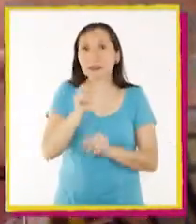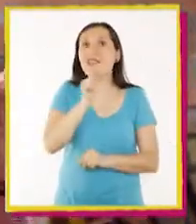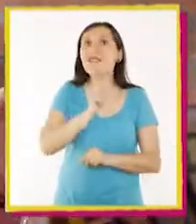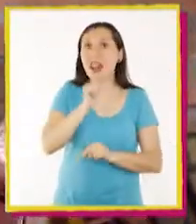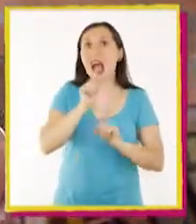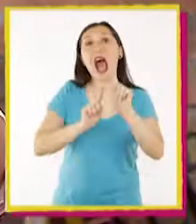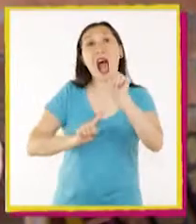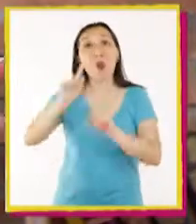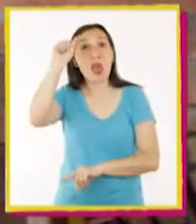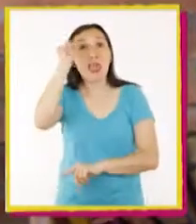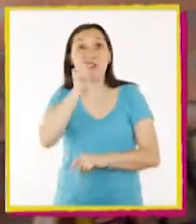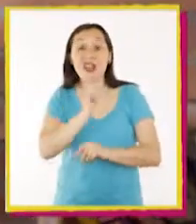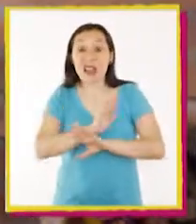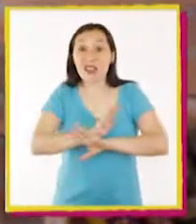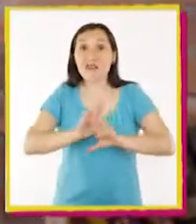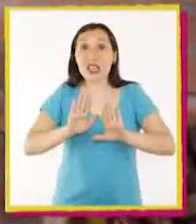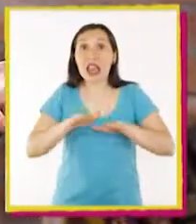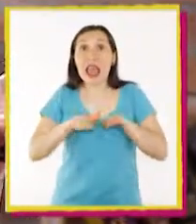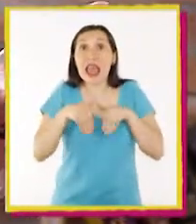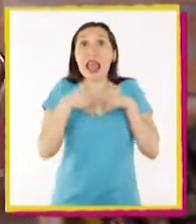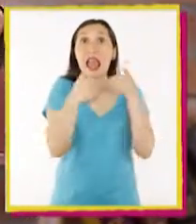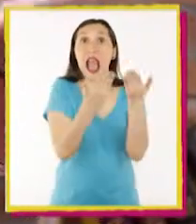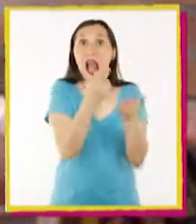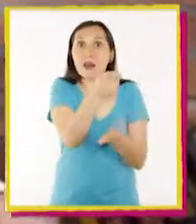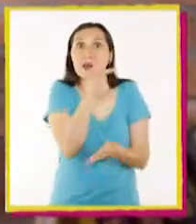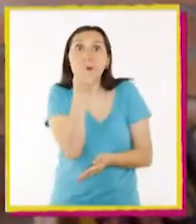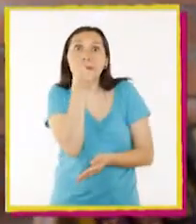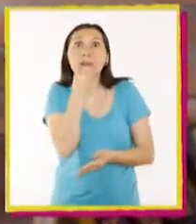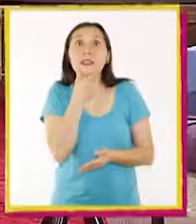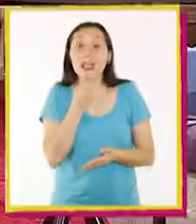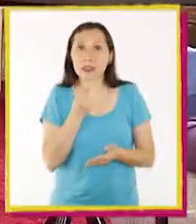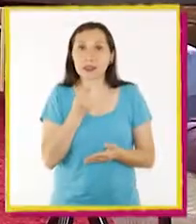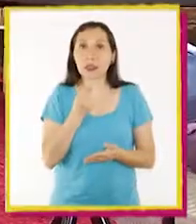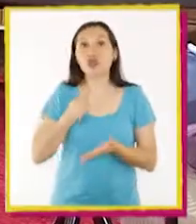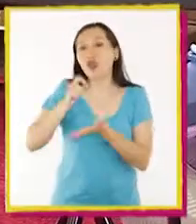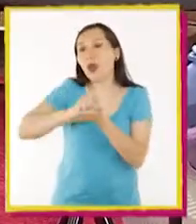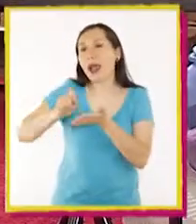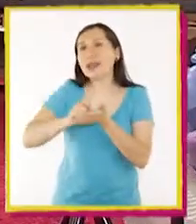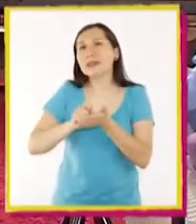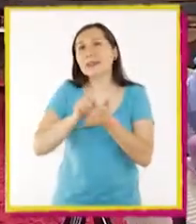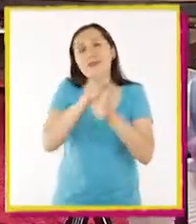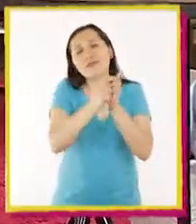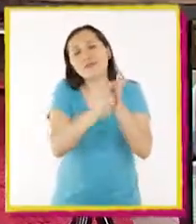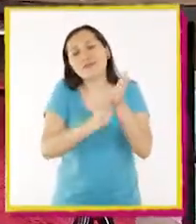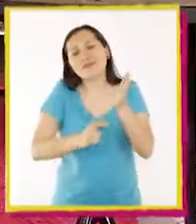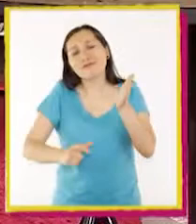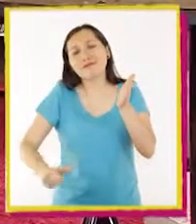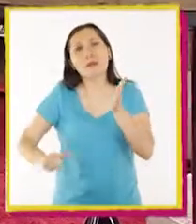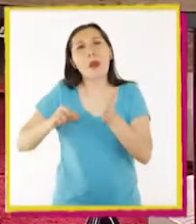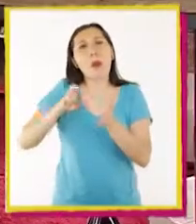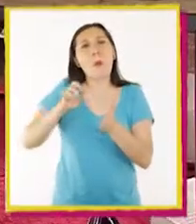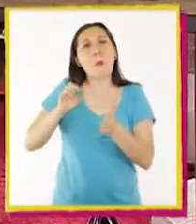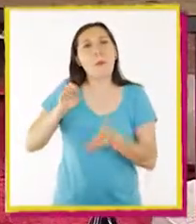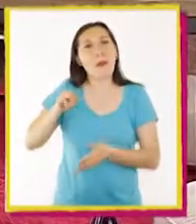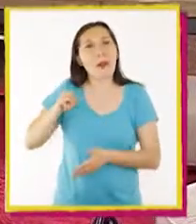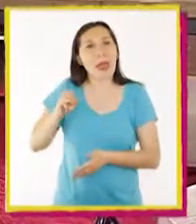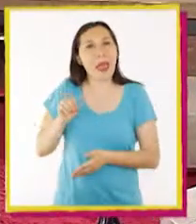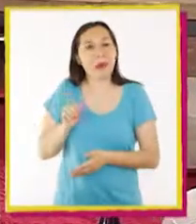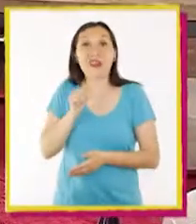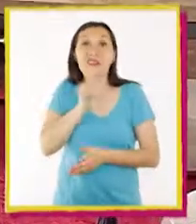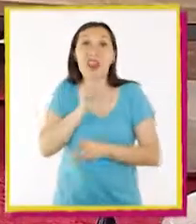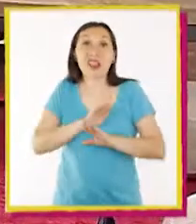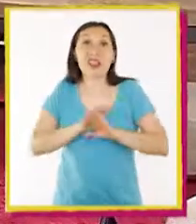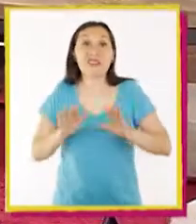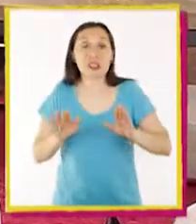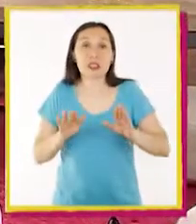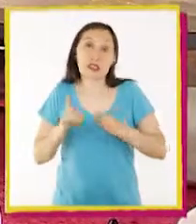porque me faltan algunas ideas para terminar el regalo que le tengo a Chester. ¡Le escribí un poema! Pero, ¡ay!